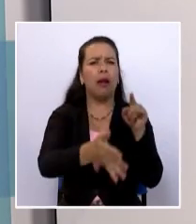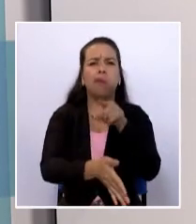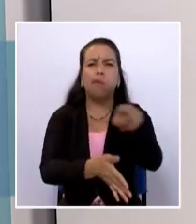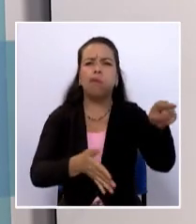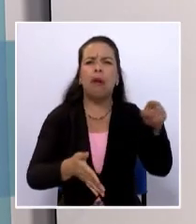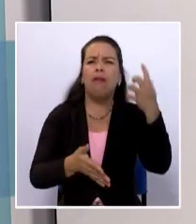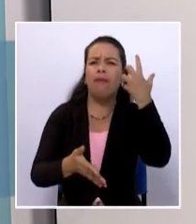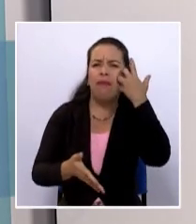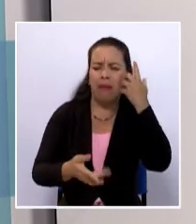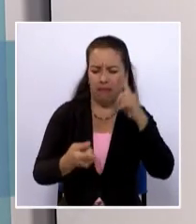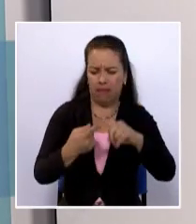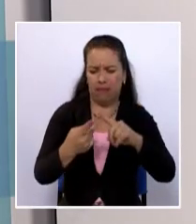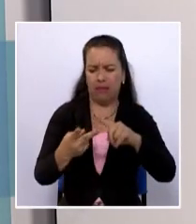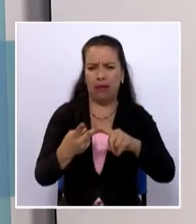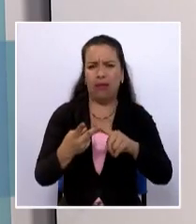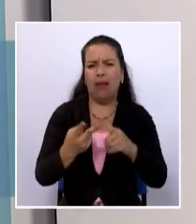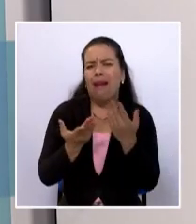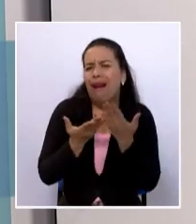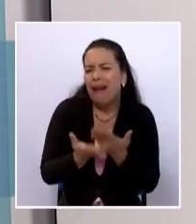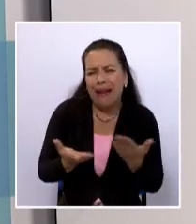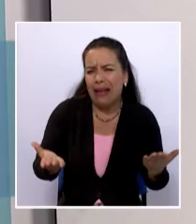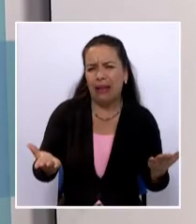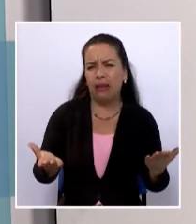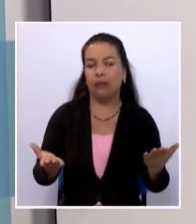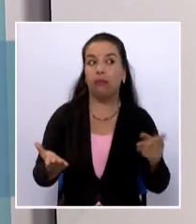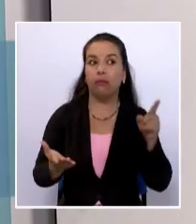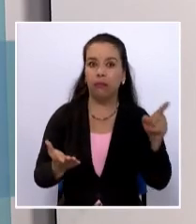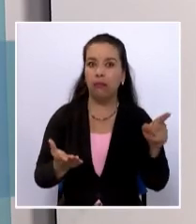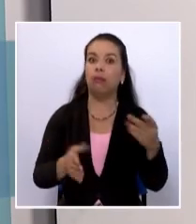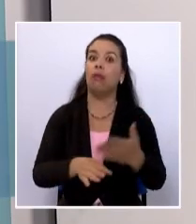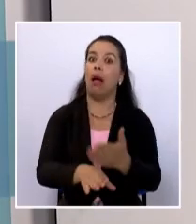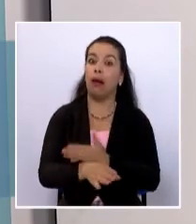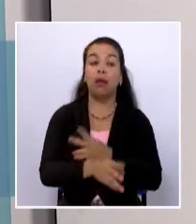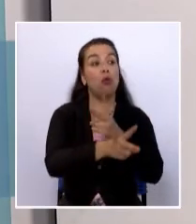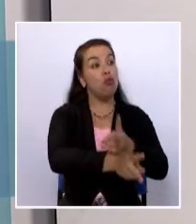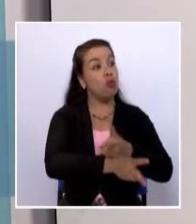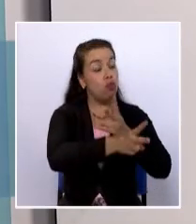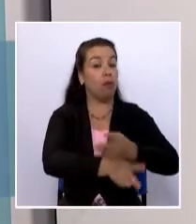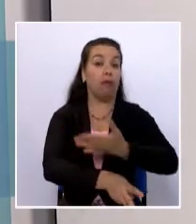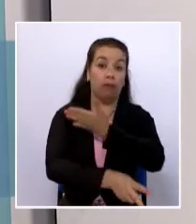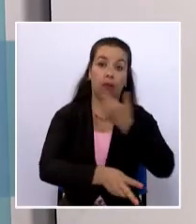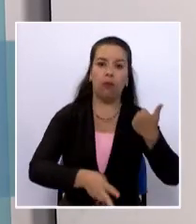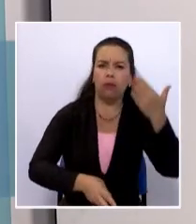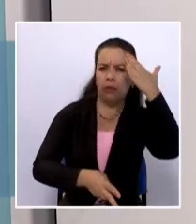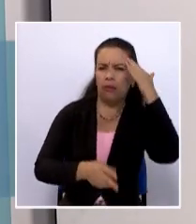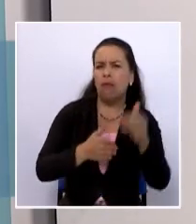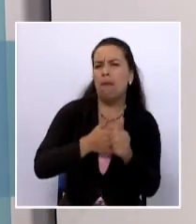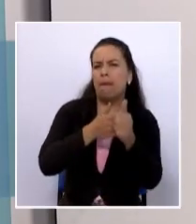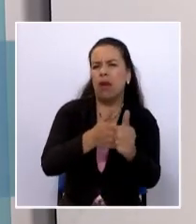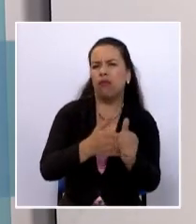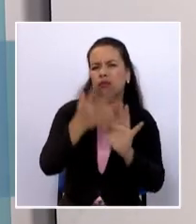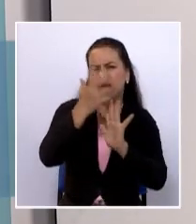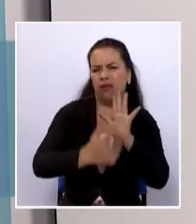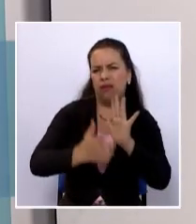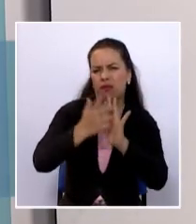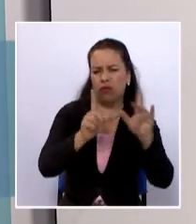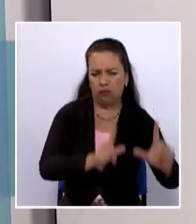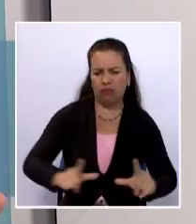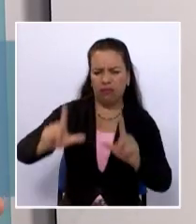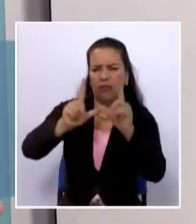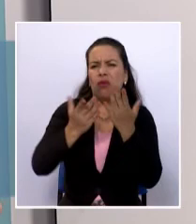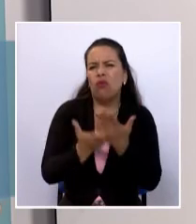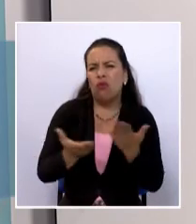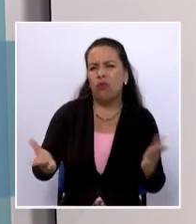que les pueden ocurrir pero que pueden ser prevenibles y a través de todos los métodos diagnósticos que hay que ustedes